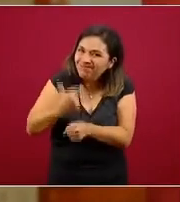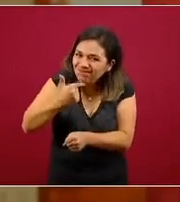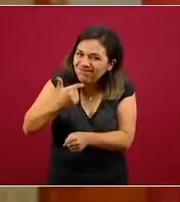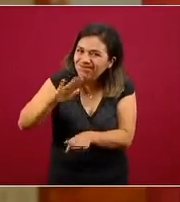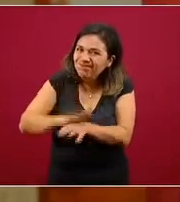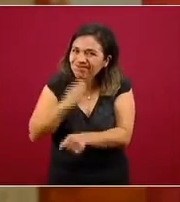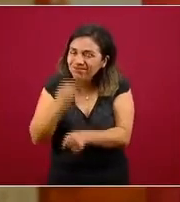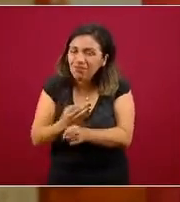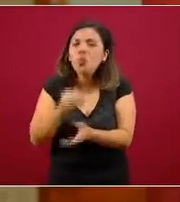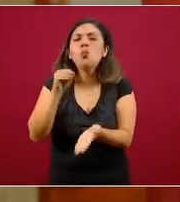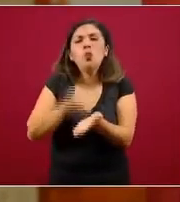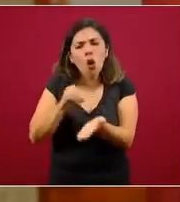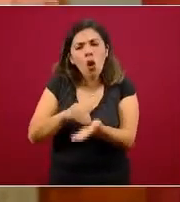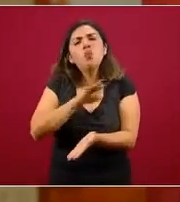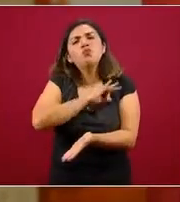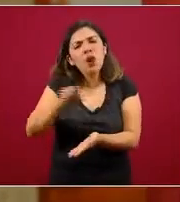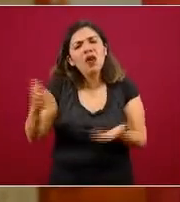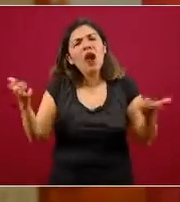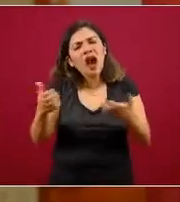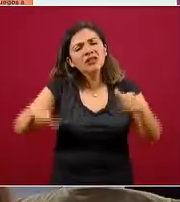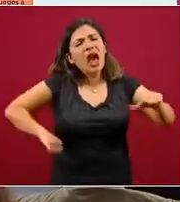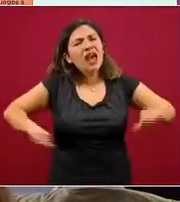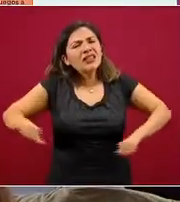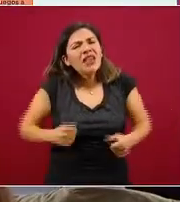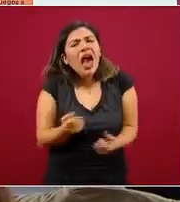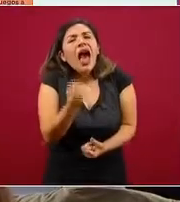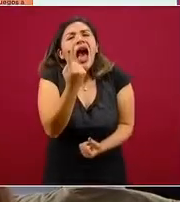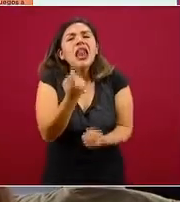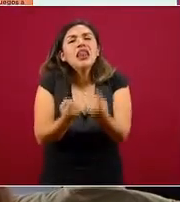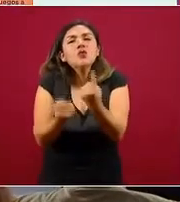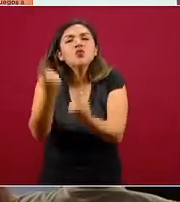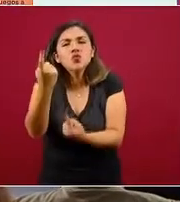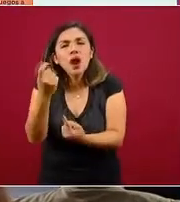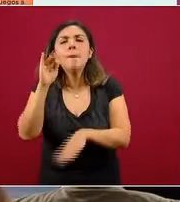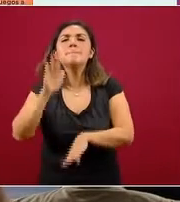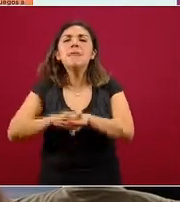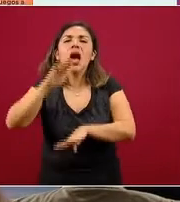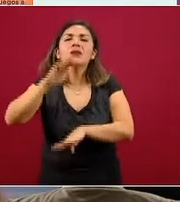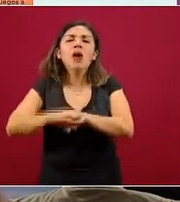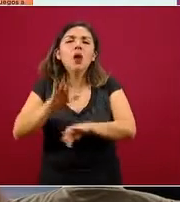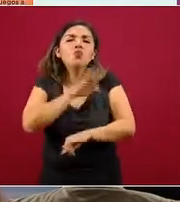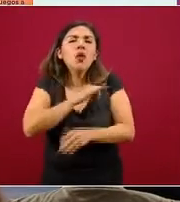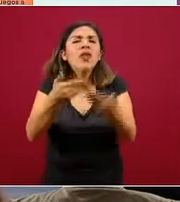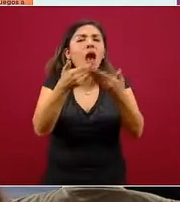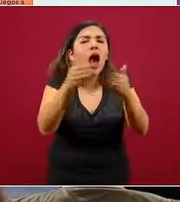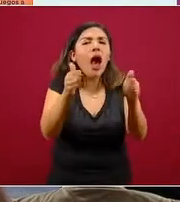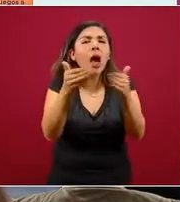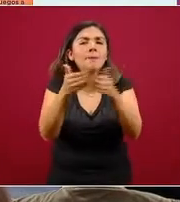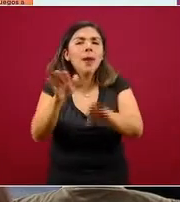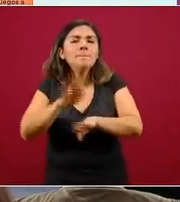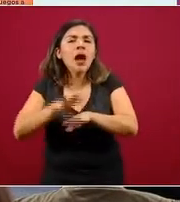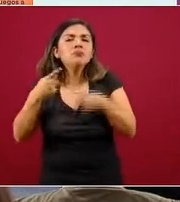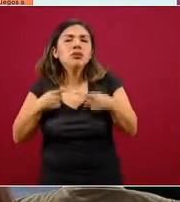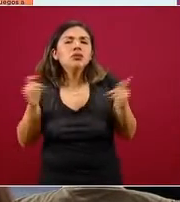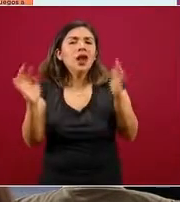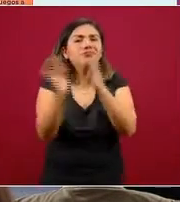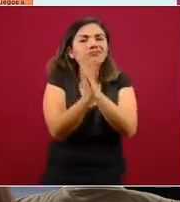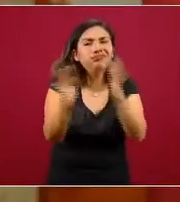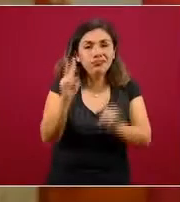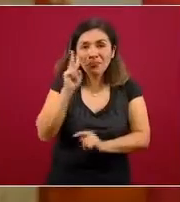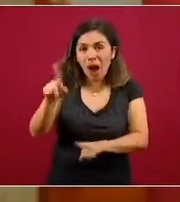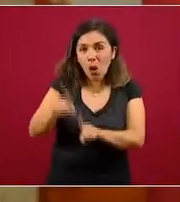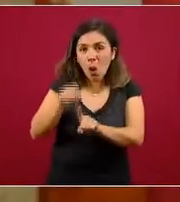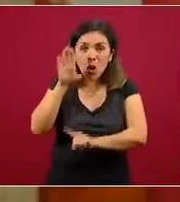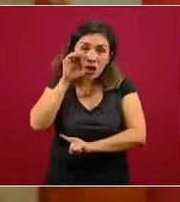eso se permiten algunas de las actividades o se incrementan algunos de los aforos que vemos en el color